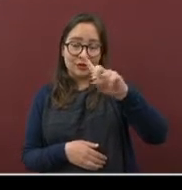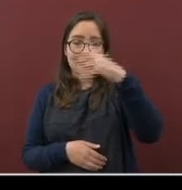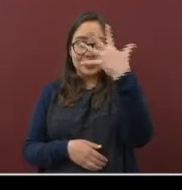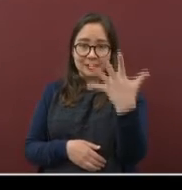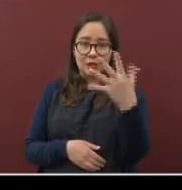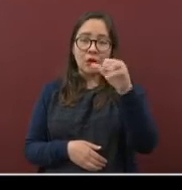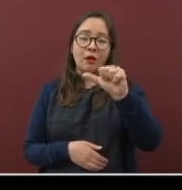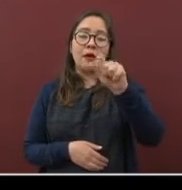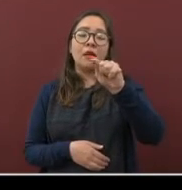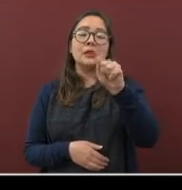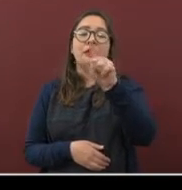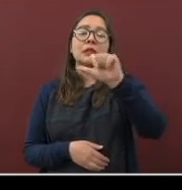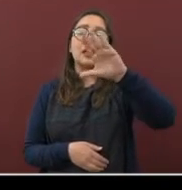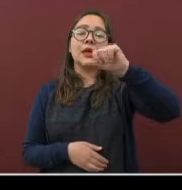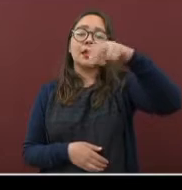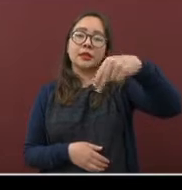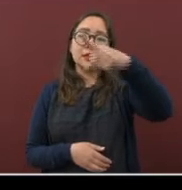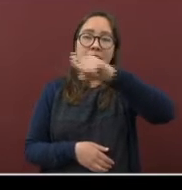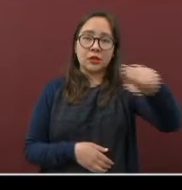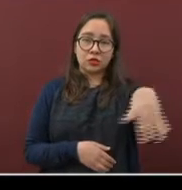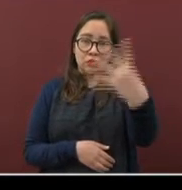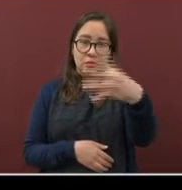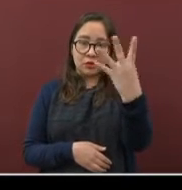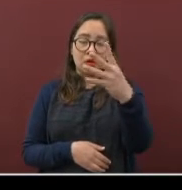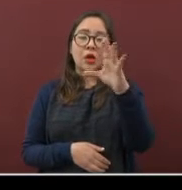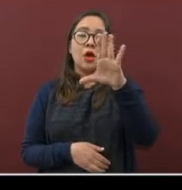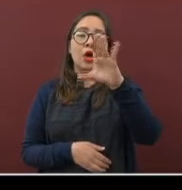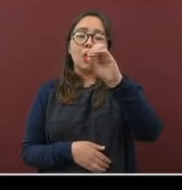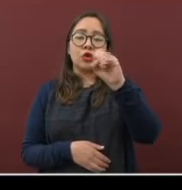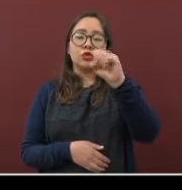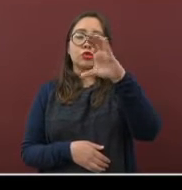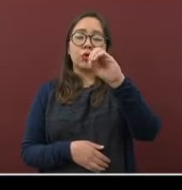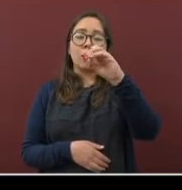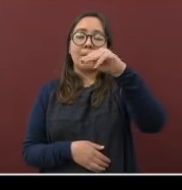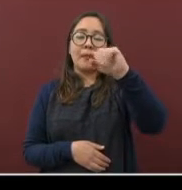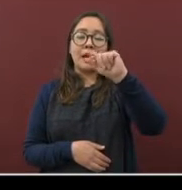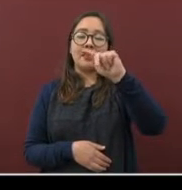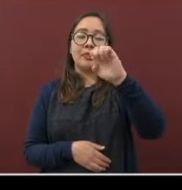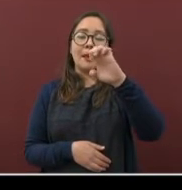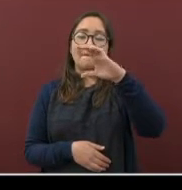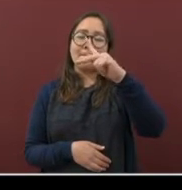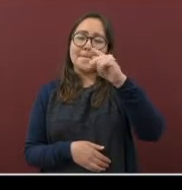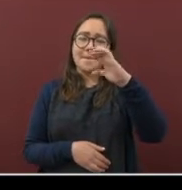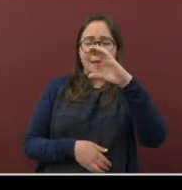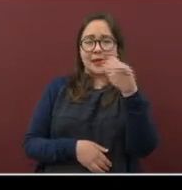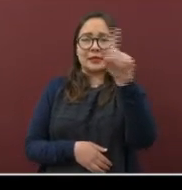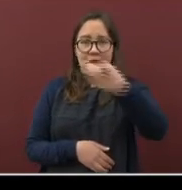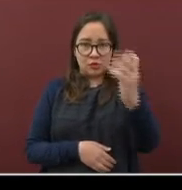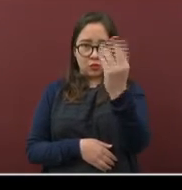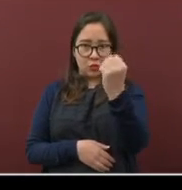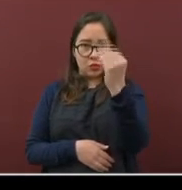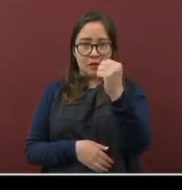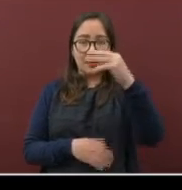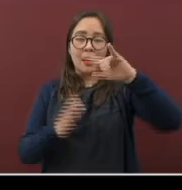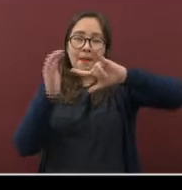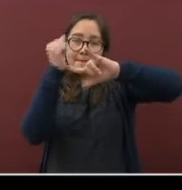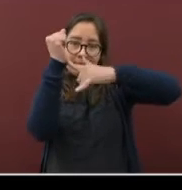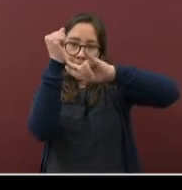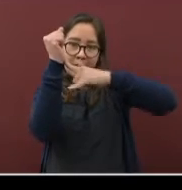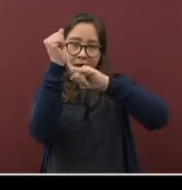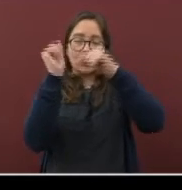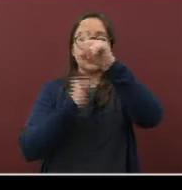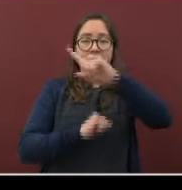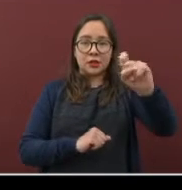sacan ciento 14 coscomatepec con 109 y manlio fabio altamirano 105